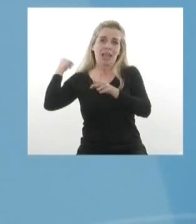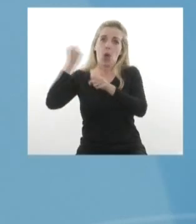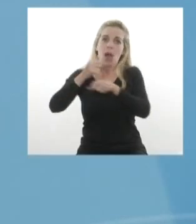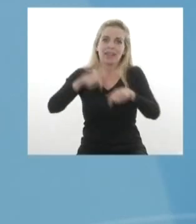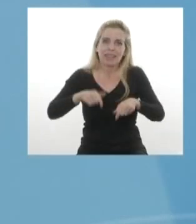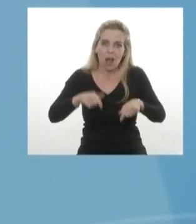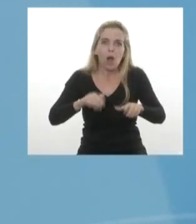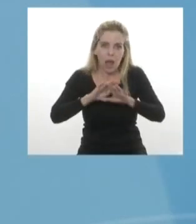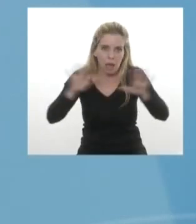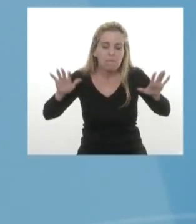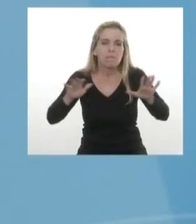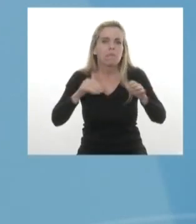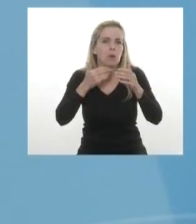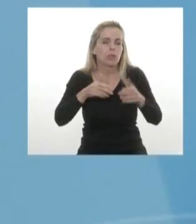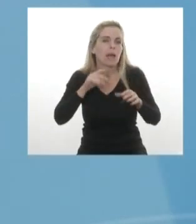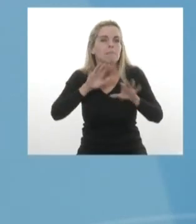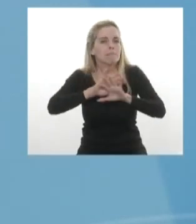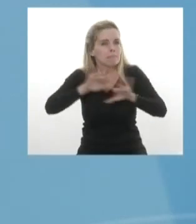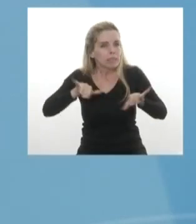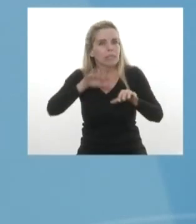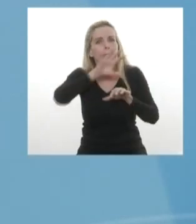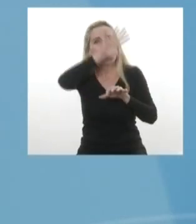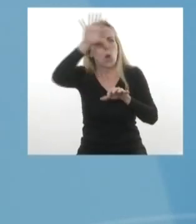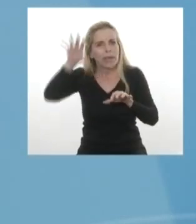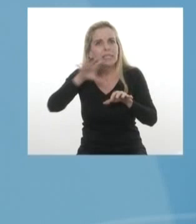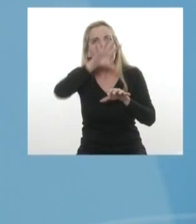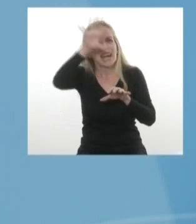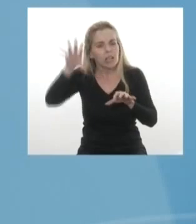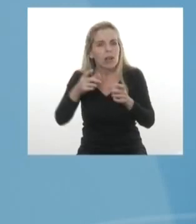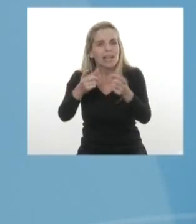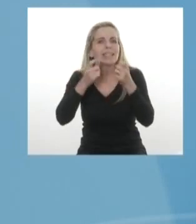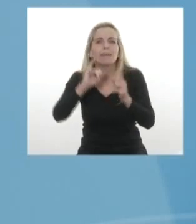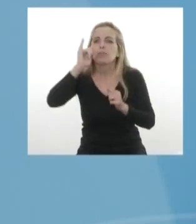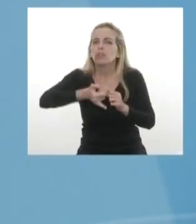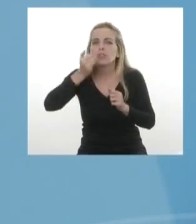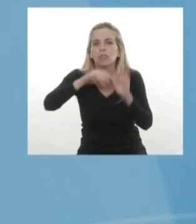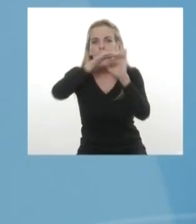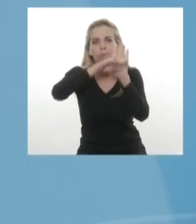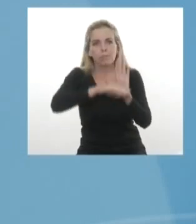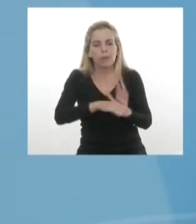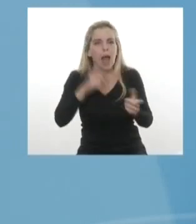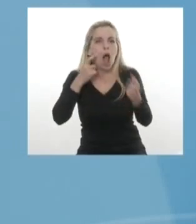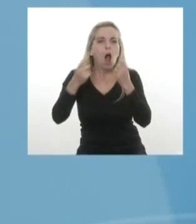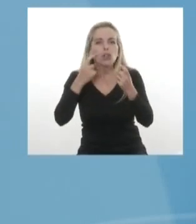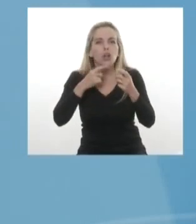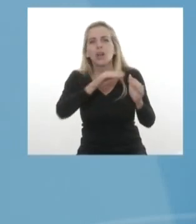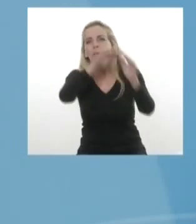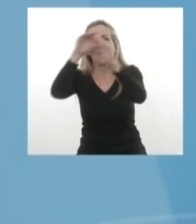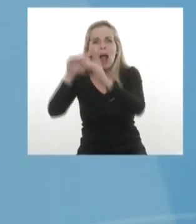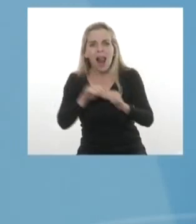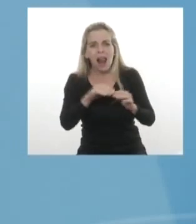lo peculiar de cada zona, necesitamos un marco regulatorio nacional común para enfrentar la